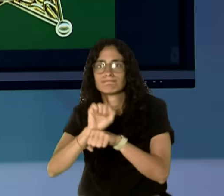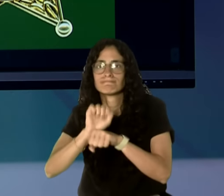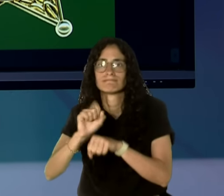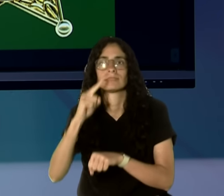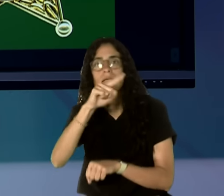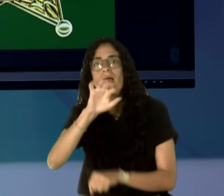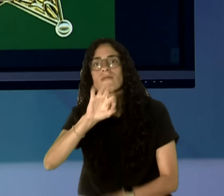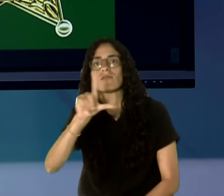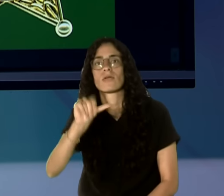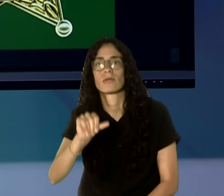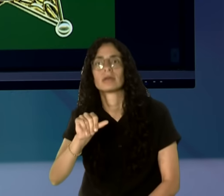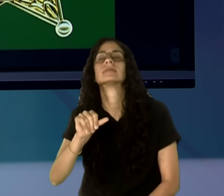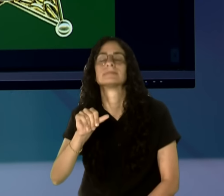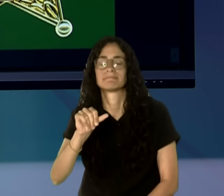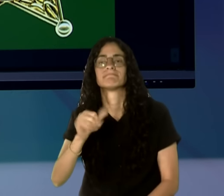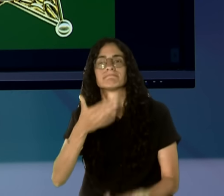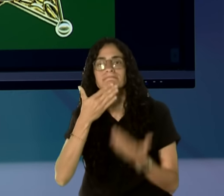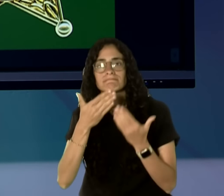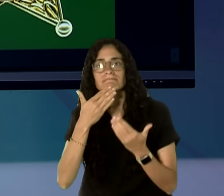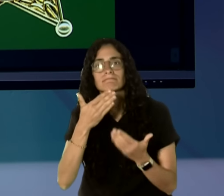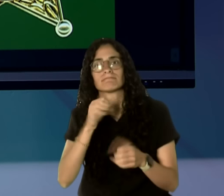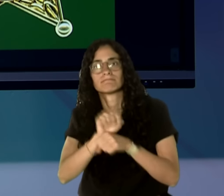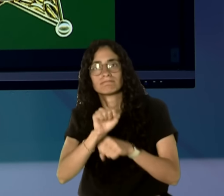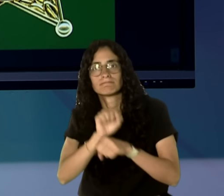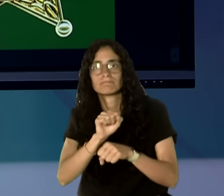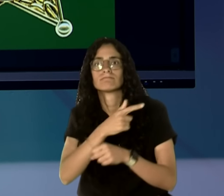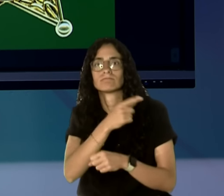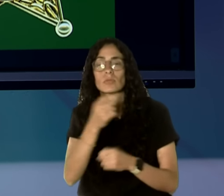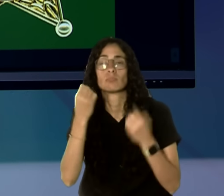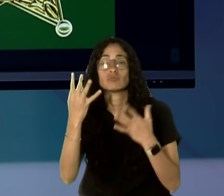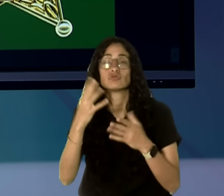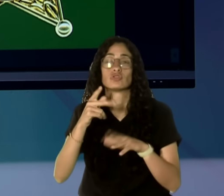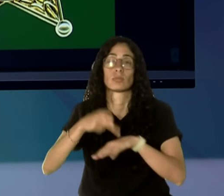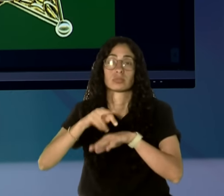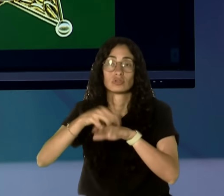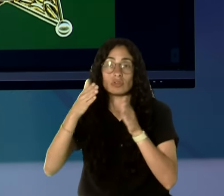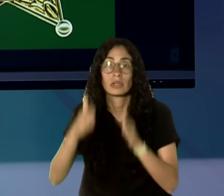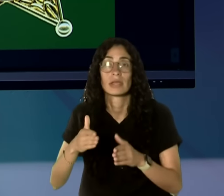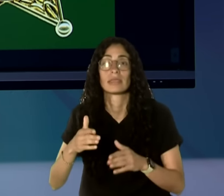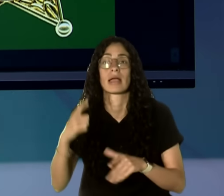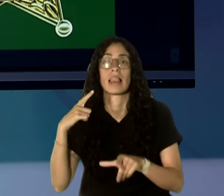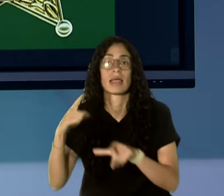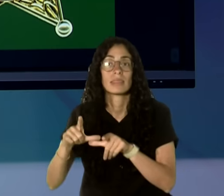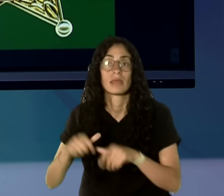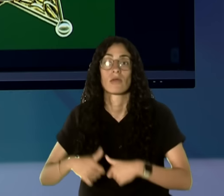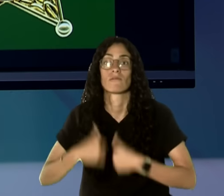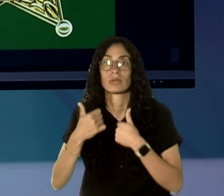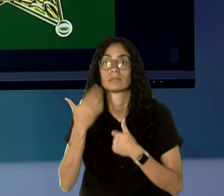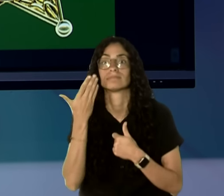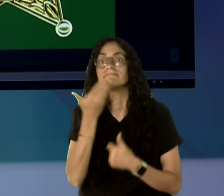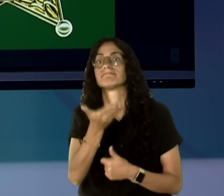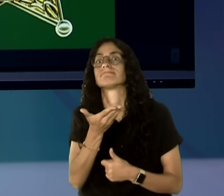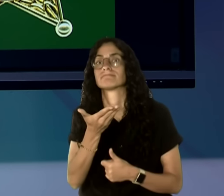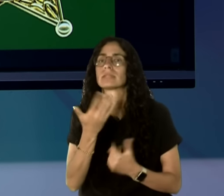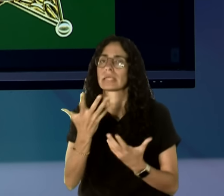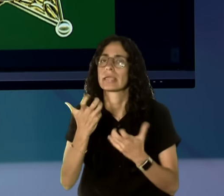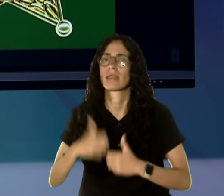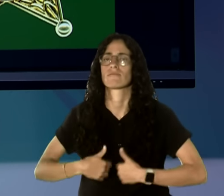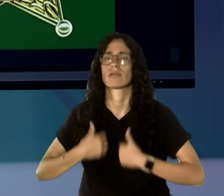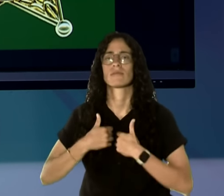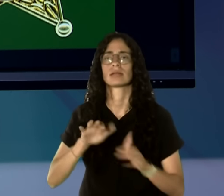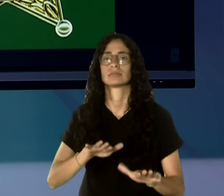seguridad de esta parte de la Florida donde hay mucho boricua mucho latino muchas personas que quieren vivir en paz y tranquilidad